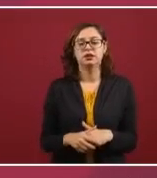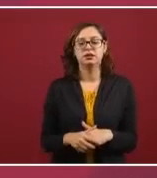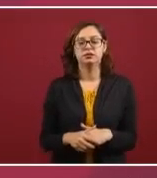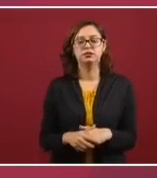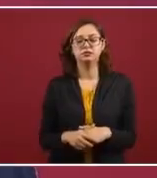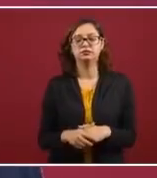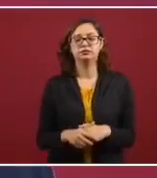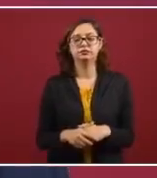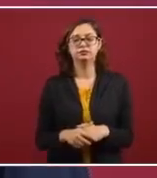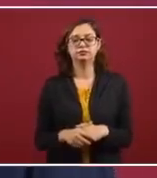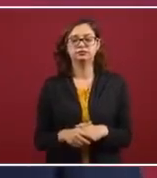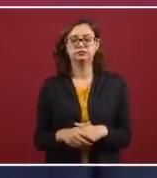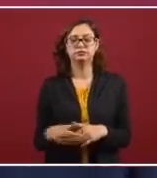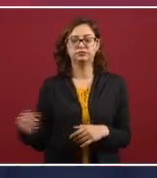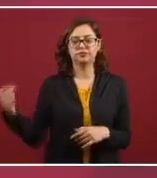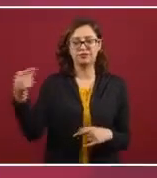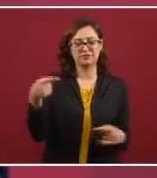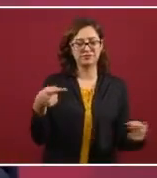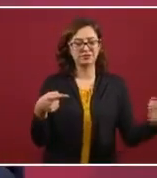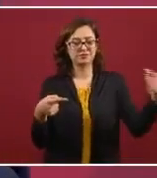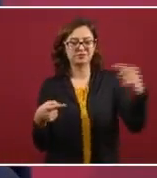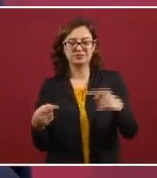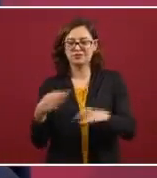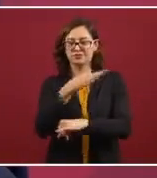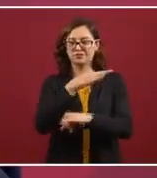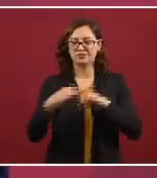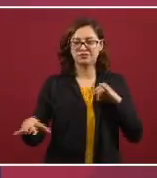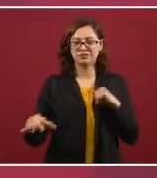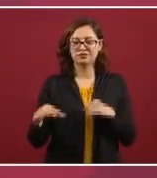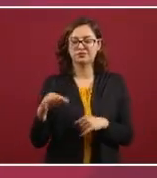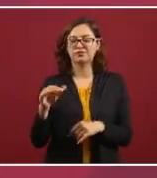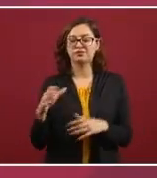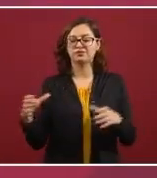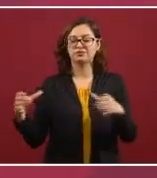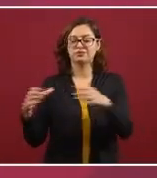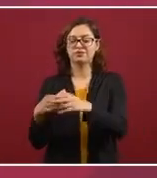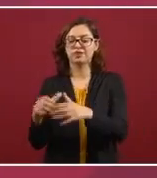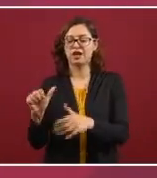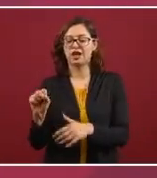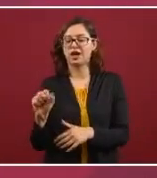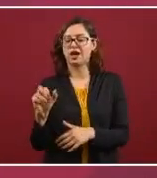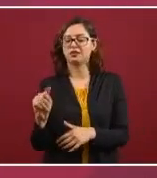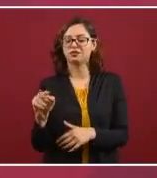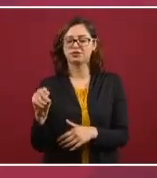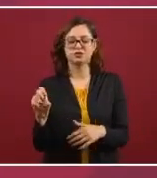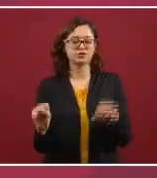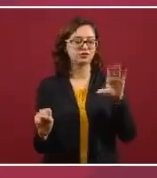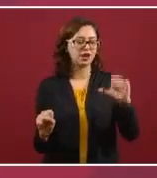iban a terminar en la Serie Mundial Astros y Cardenales.